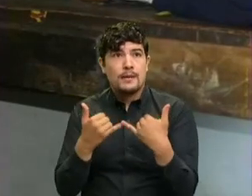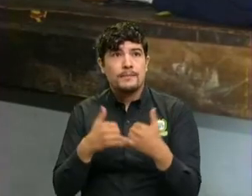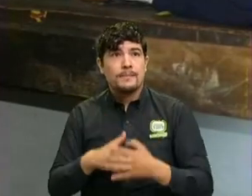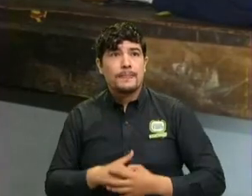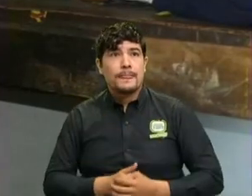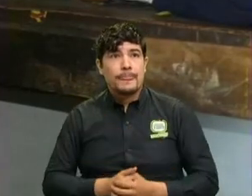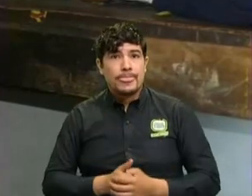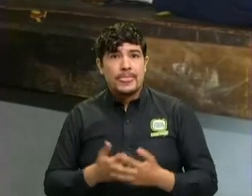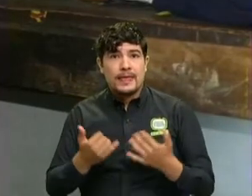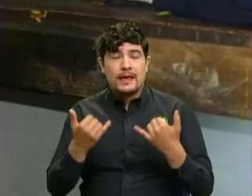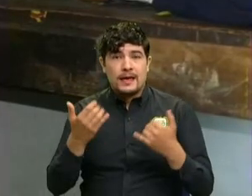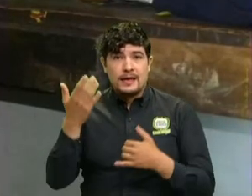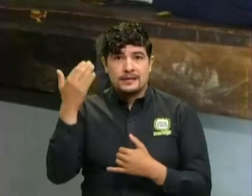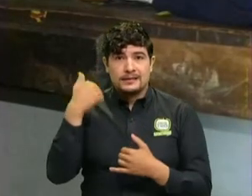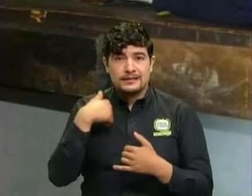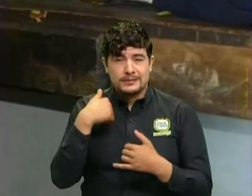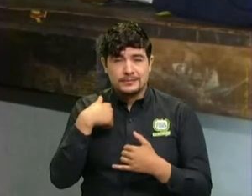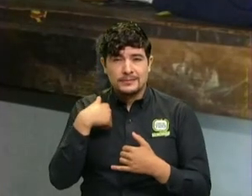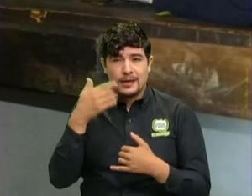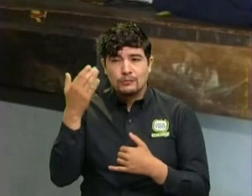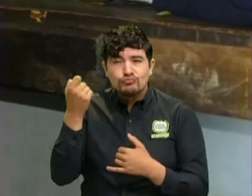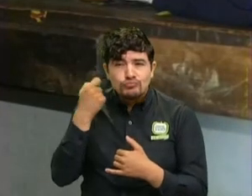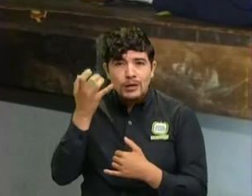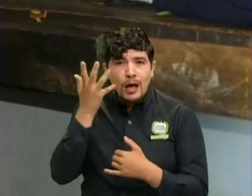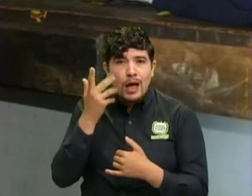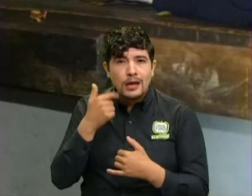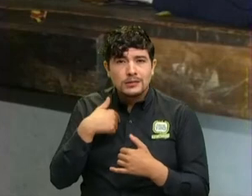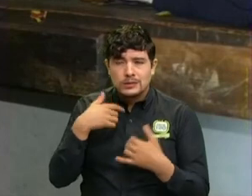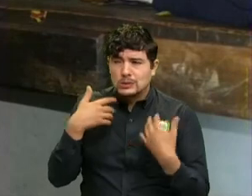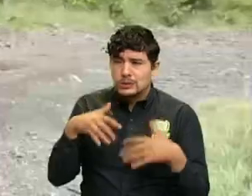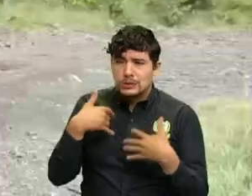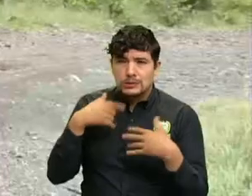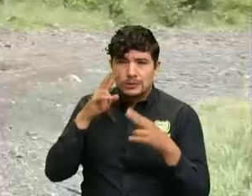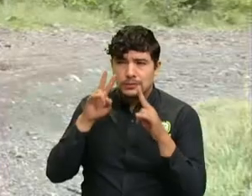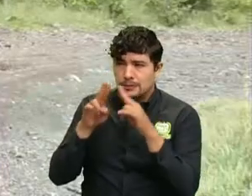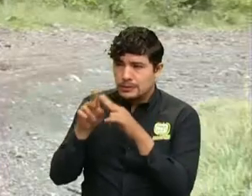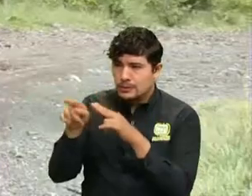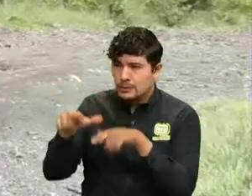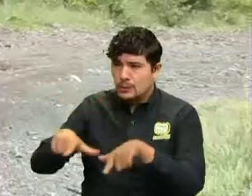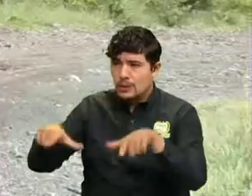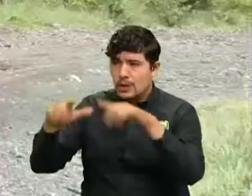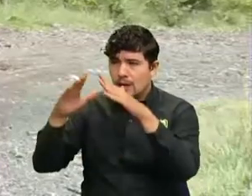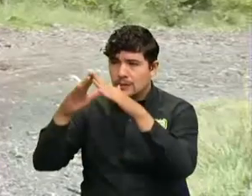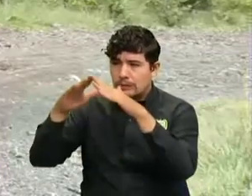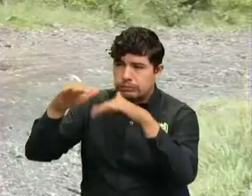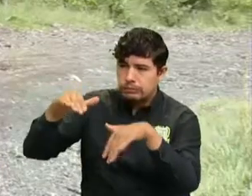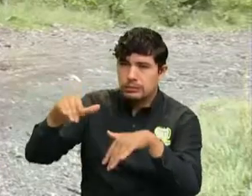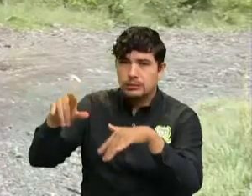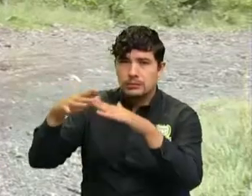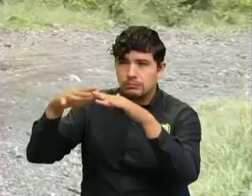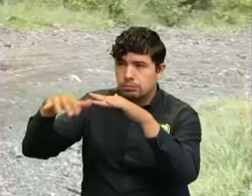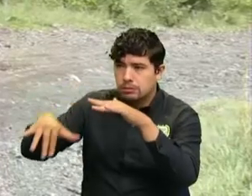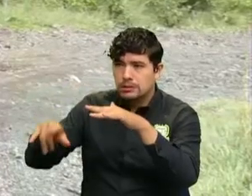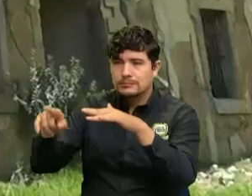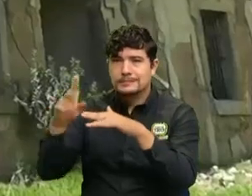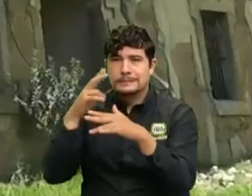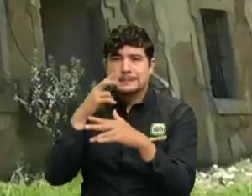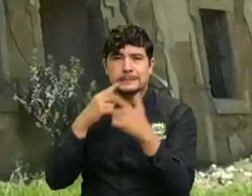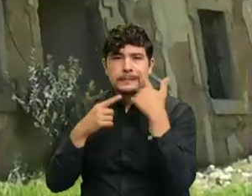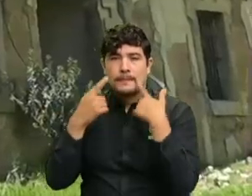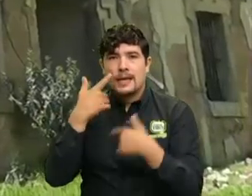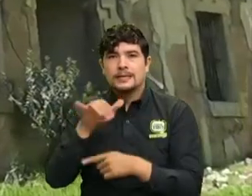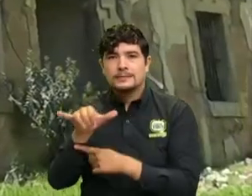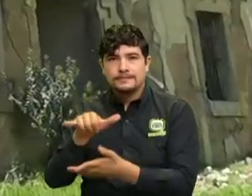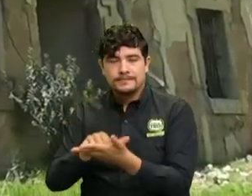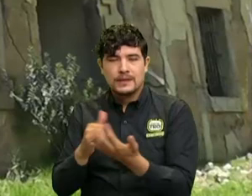de la ait de la tierra me dio como ganas de llorar a pesar de su lamentable estado la estructura del seminario